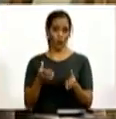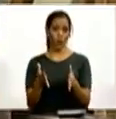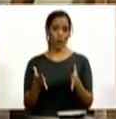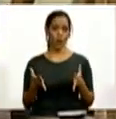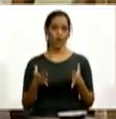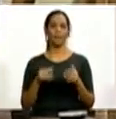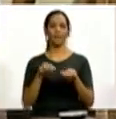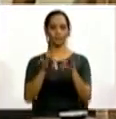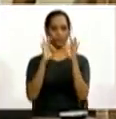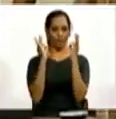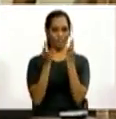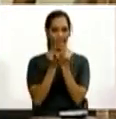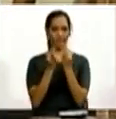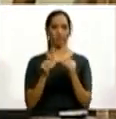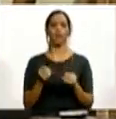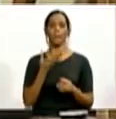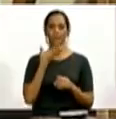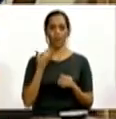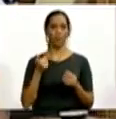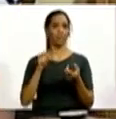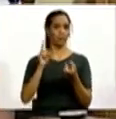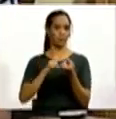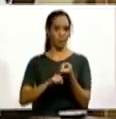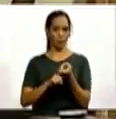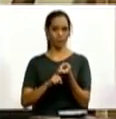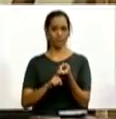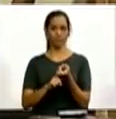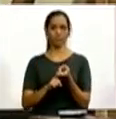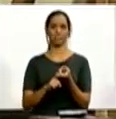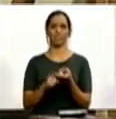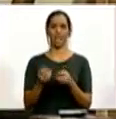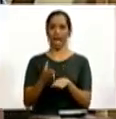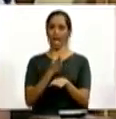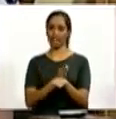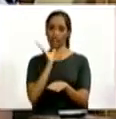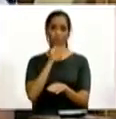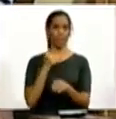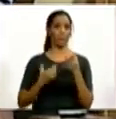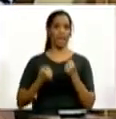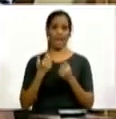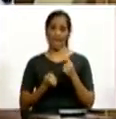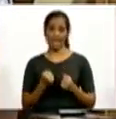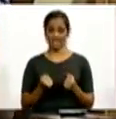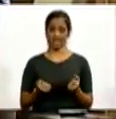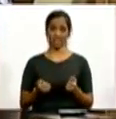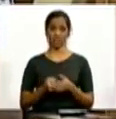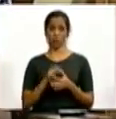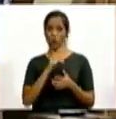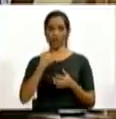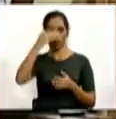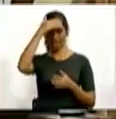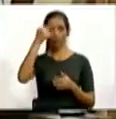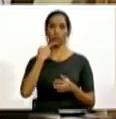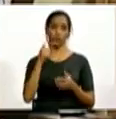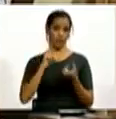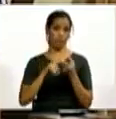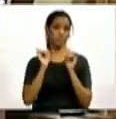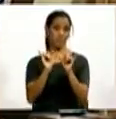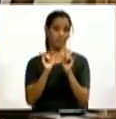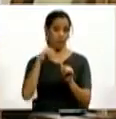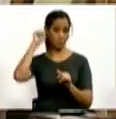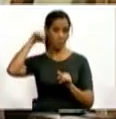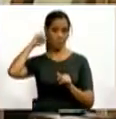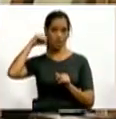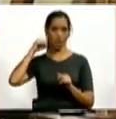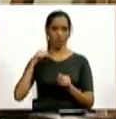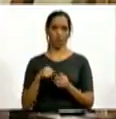para su familia, mejoró para su esposa, que ahora tiene, antes no tenía para la leche, como decía ella misma, no lo dice Ricardo González, lo dijo ella en video,